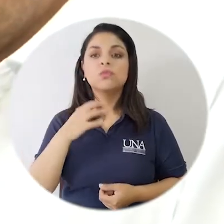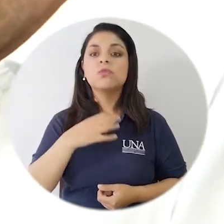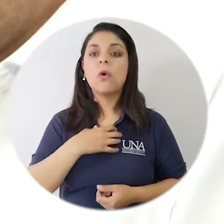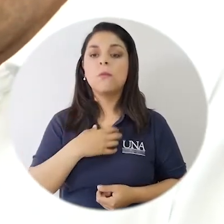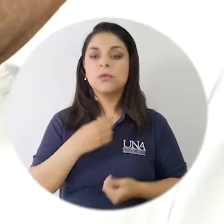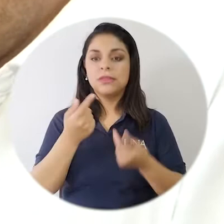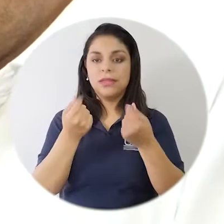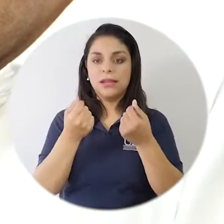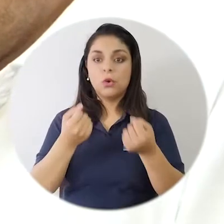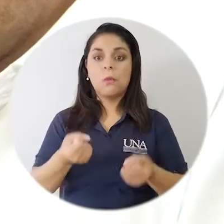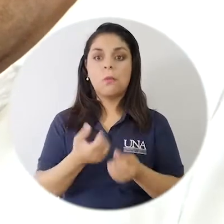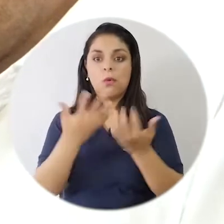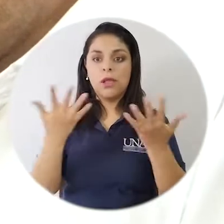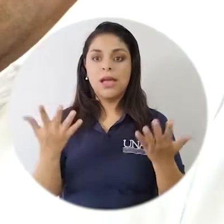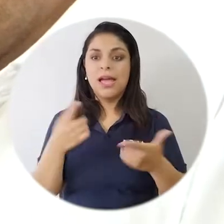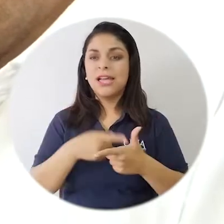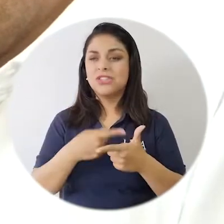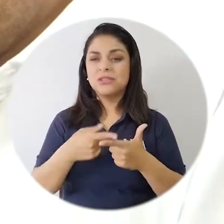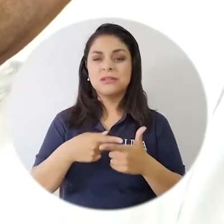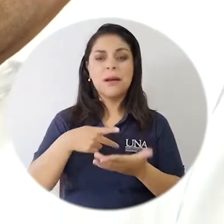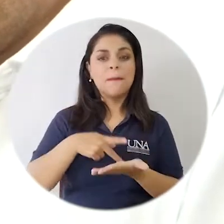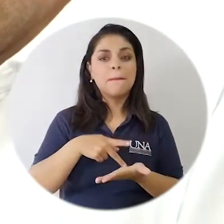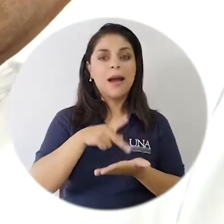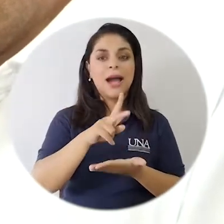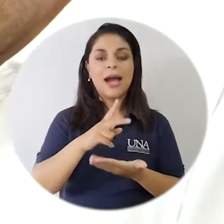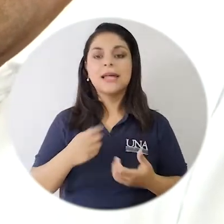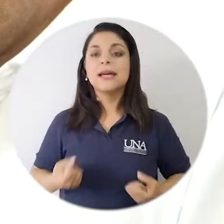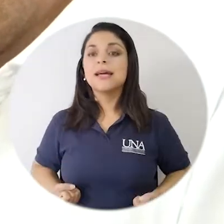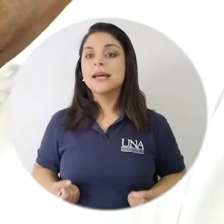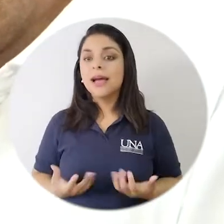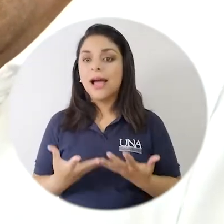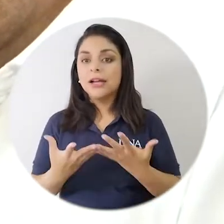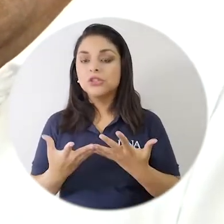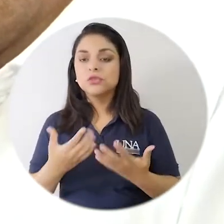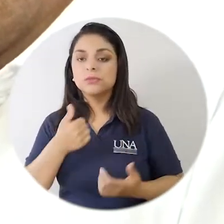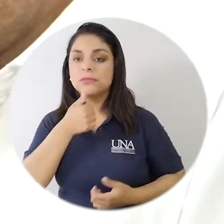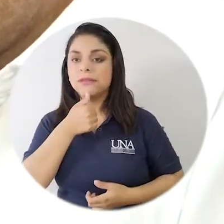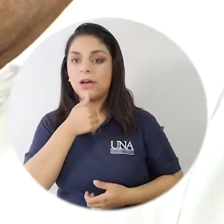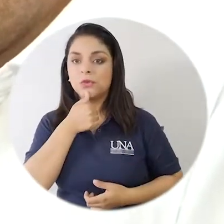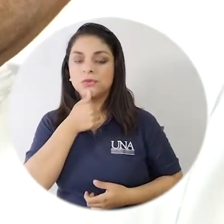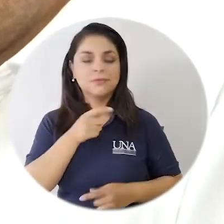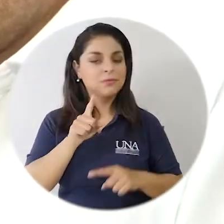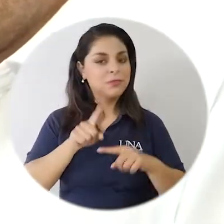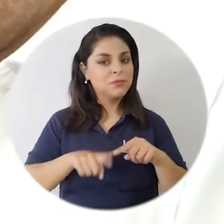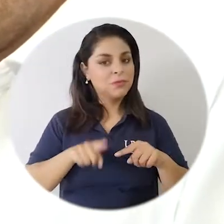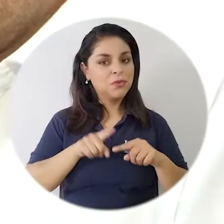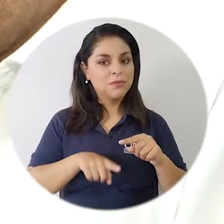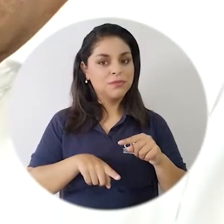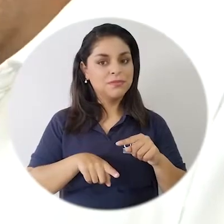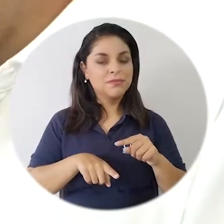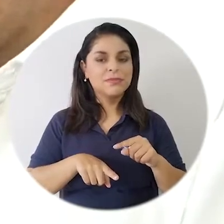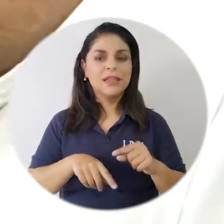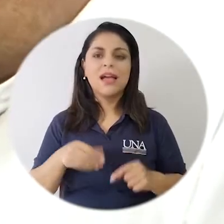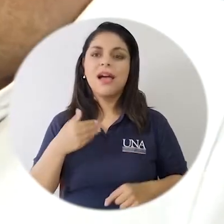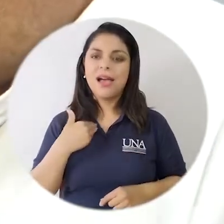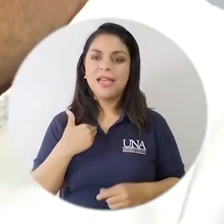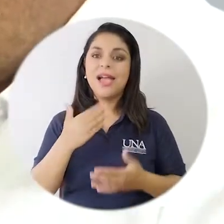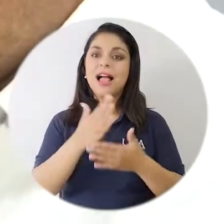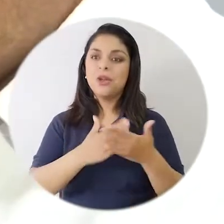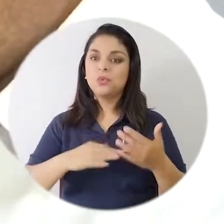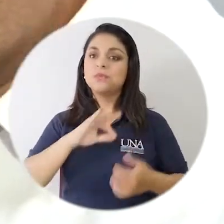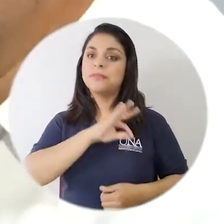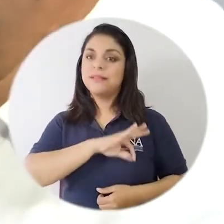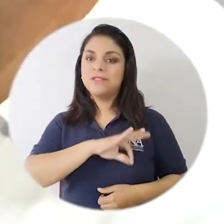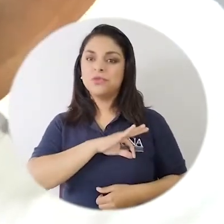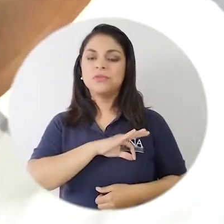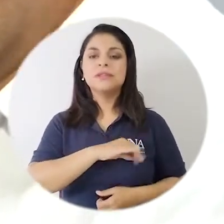dineros públicos. Entonces, pagar gastos privados, porque así se ven con dineros públicos, no es posible. Entonces, podría haber otro tipo de beneficios